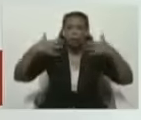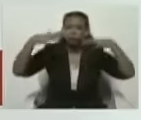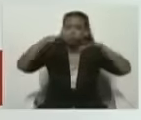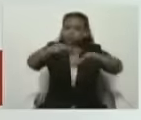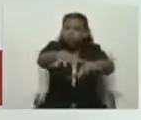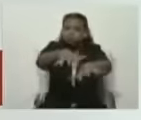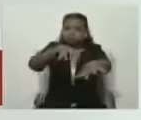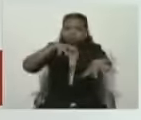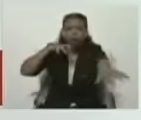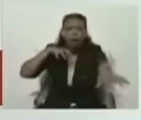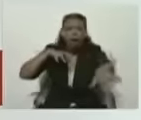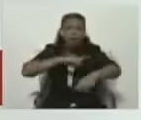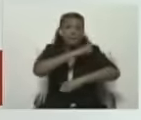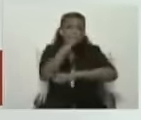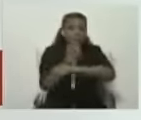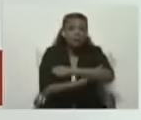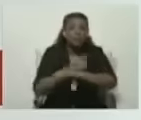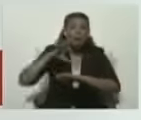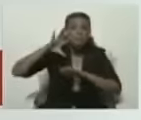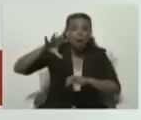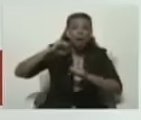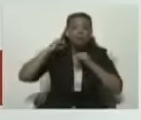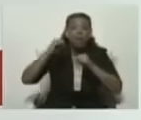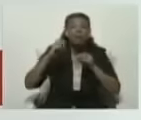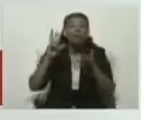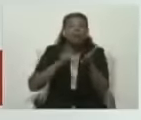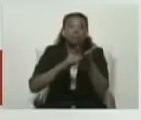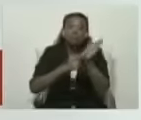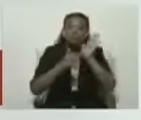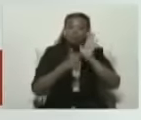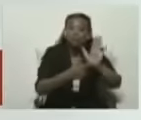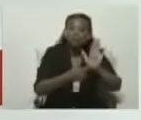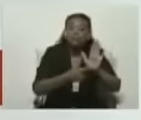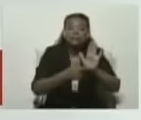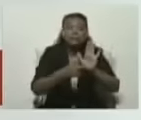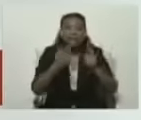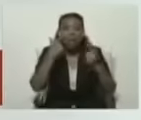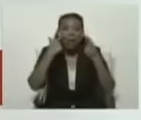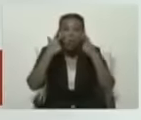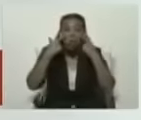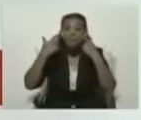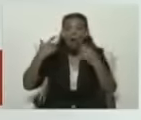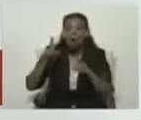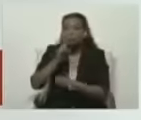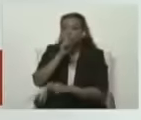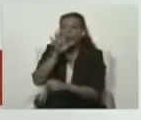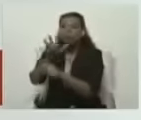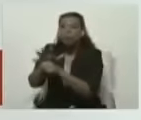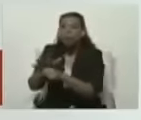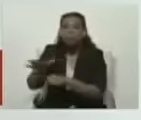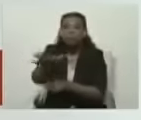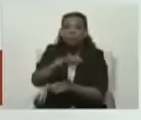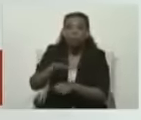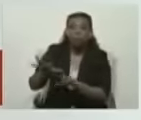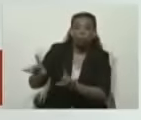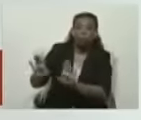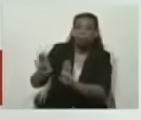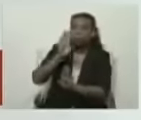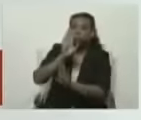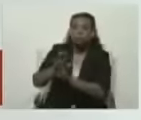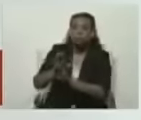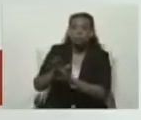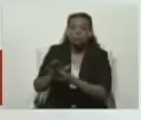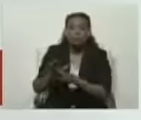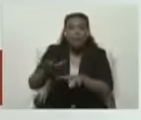humana de las fuerzas de la patria, de las fuerzas de la verdad, de los invisibles pareciera para algunos medios de comunicación, de